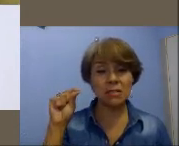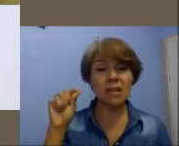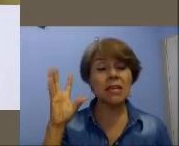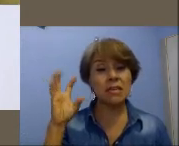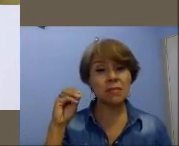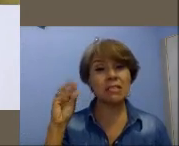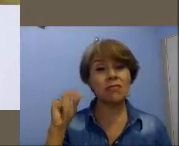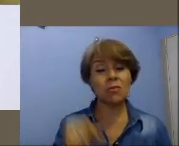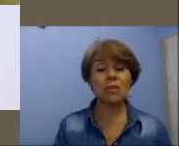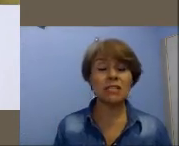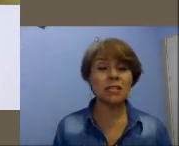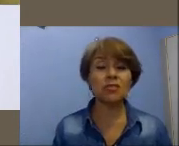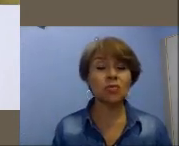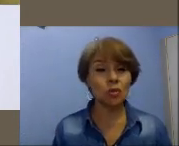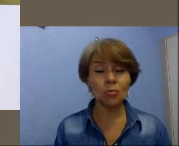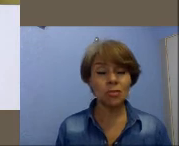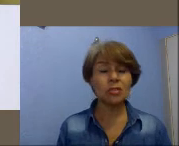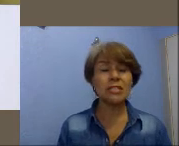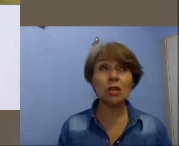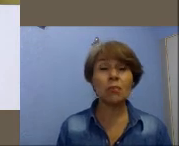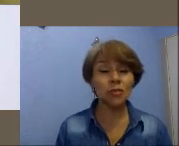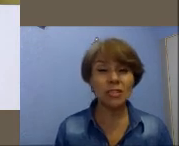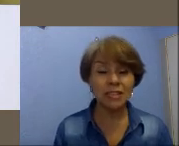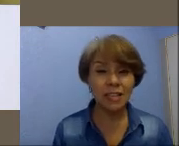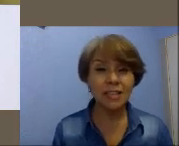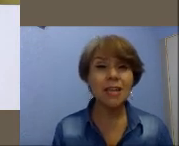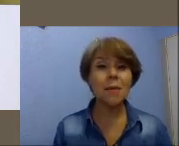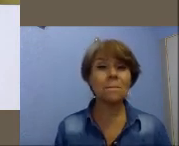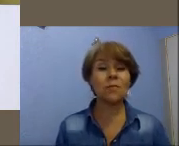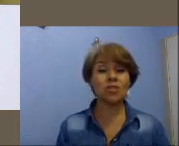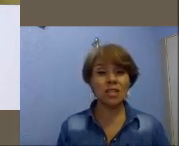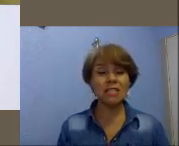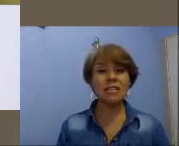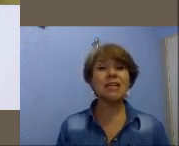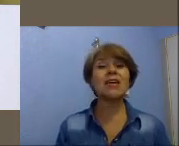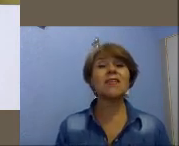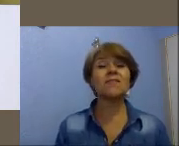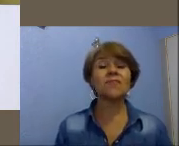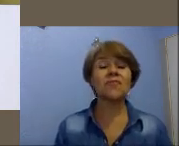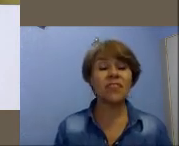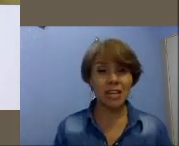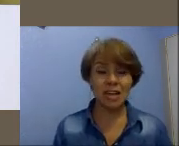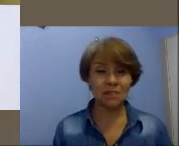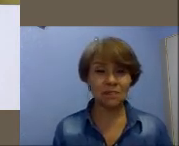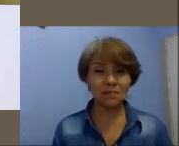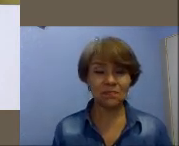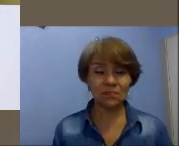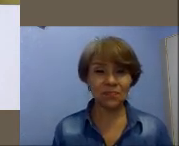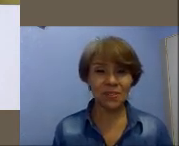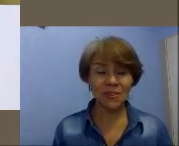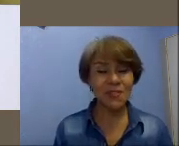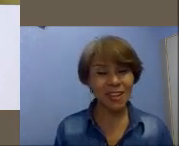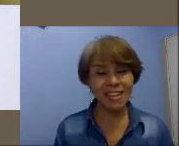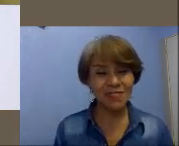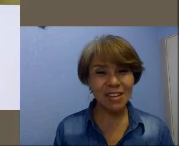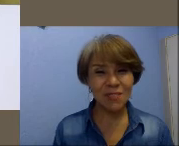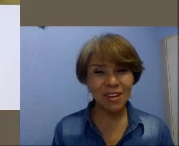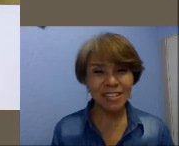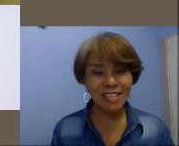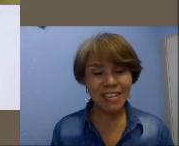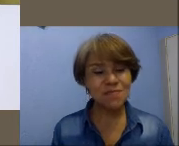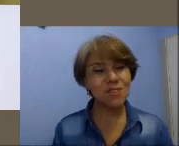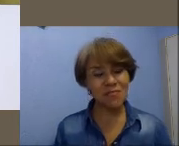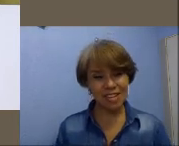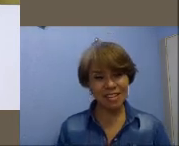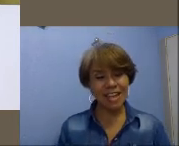de pinza y vas a favorecer tu psicomotricidad motriz fina. Ok, mis